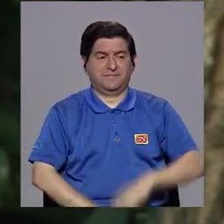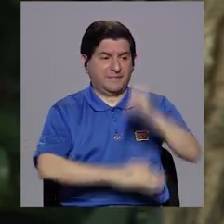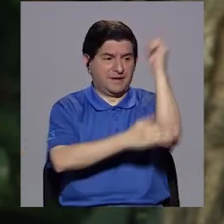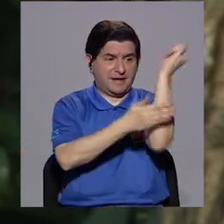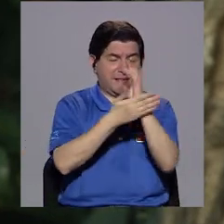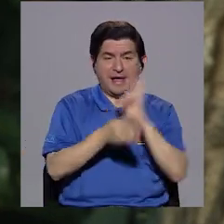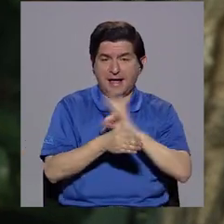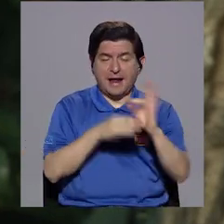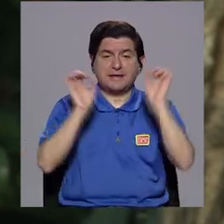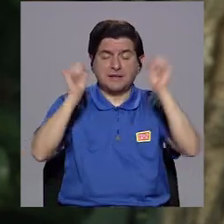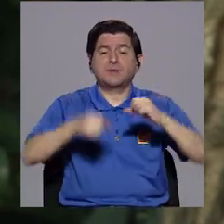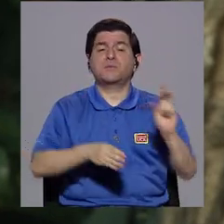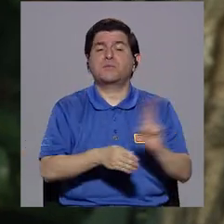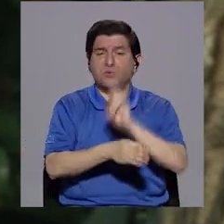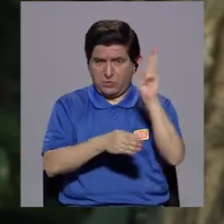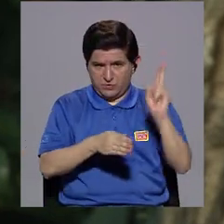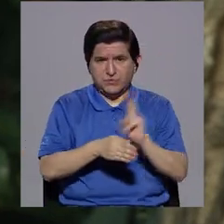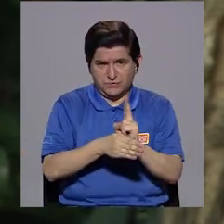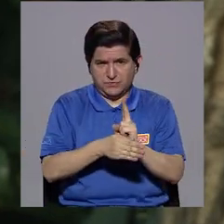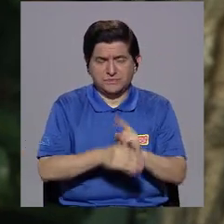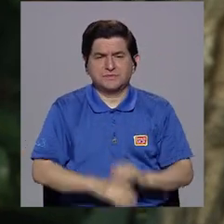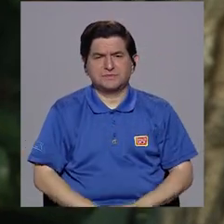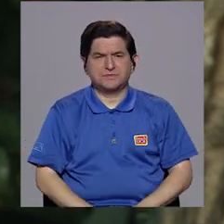Ok, el arte terapia en realidad se puede utilizar